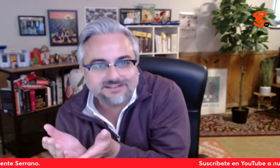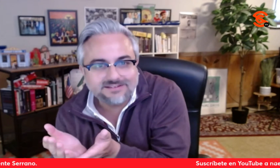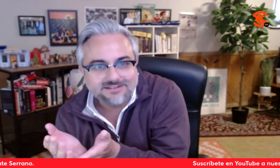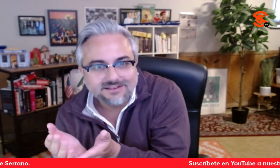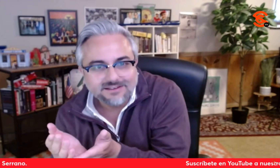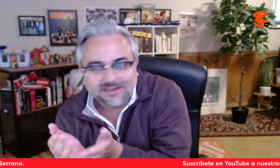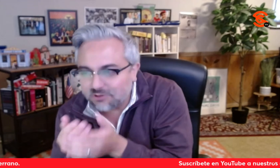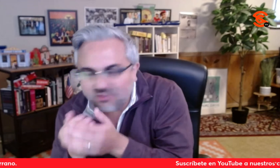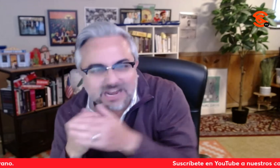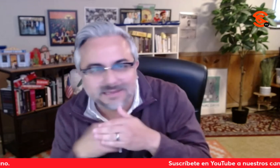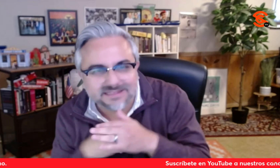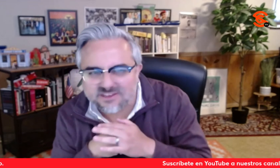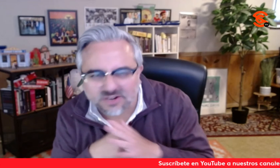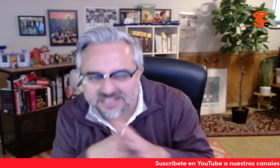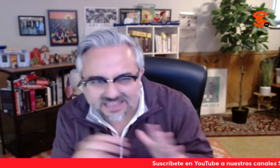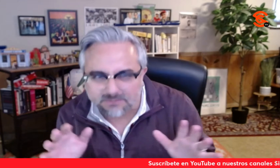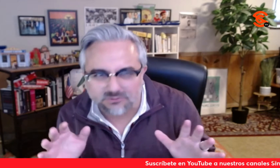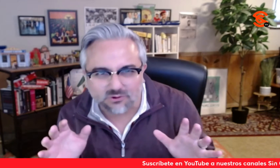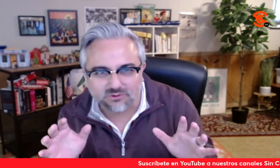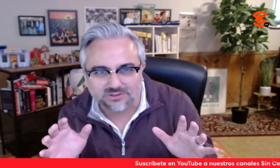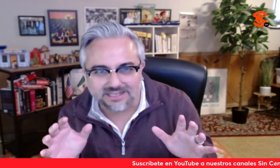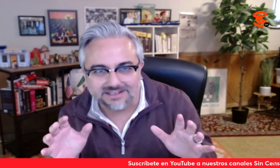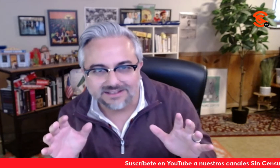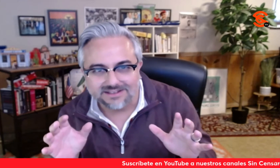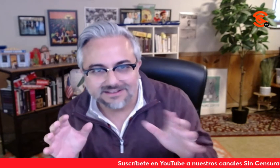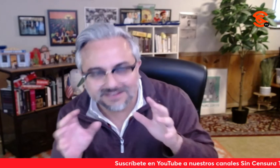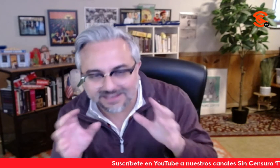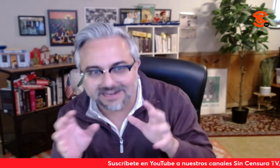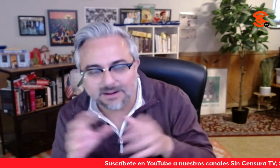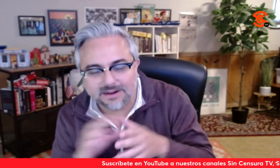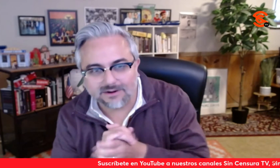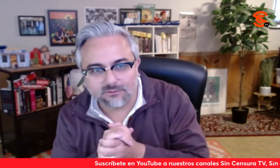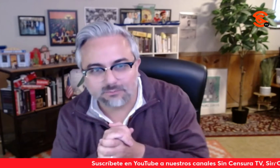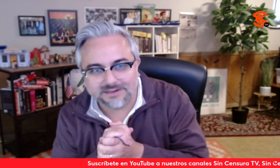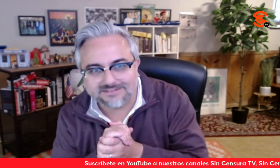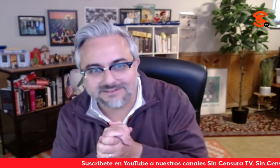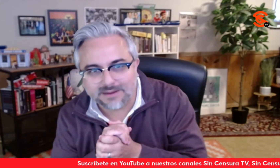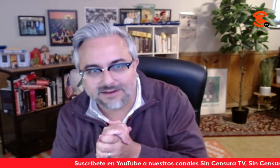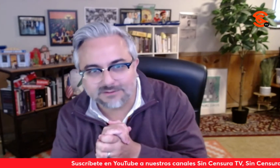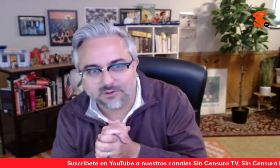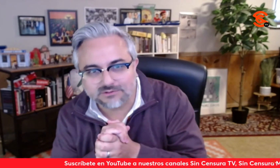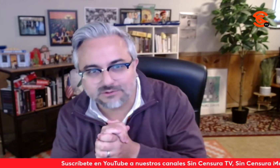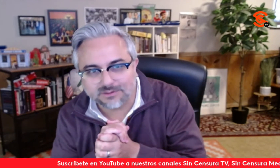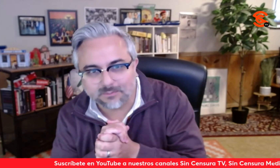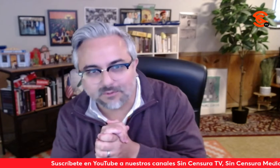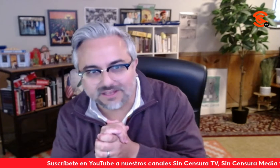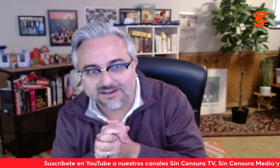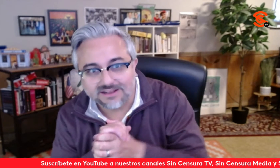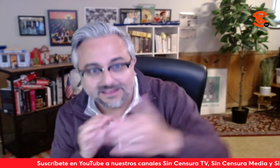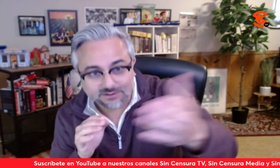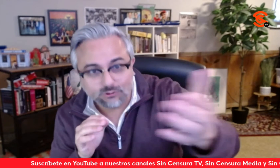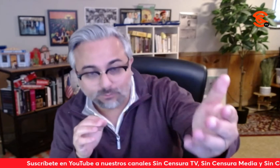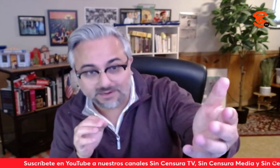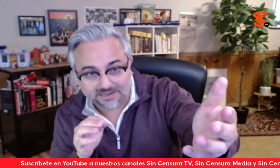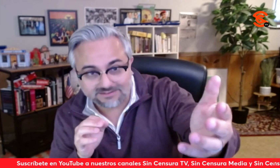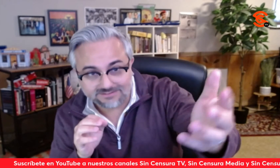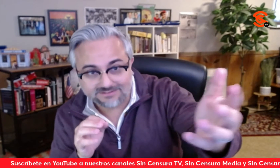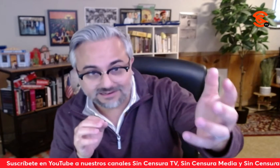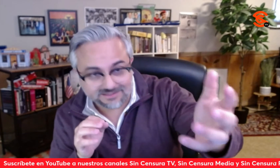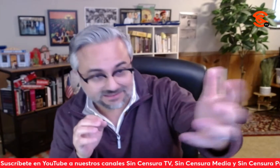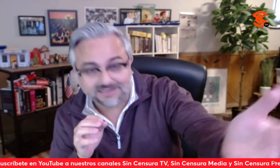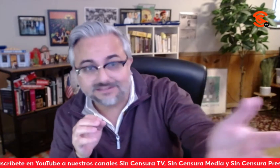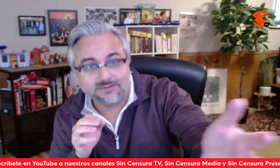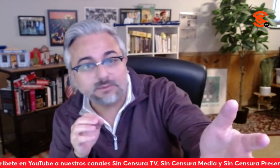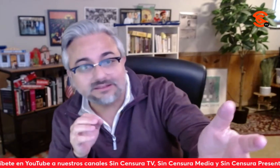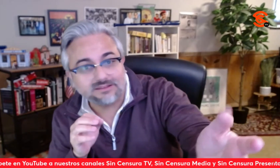estos cuates, en medio de la mediocridad absoluta, llegan a los principales puestos de poder, incluso para